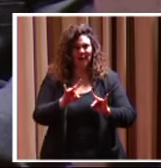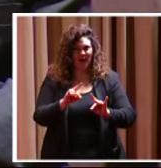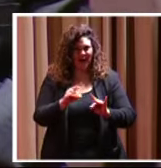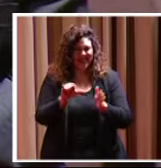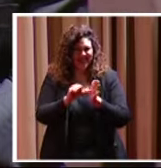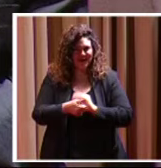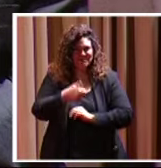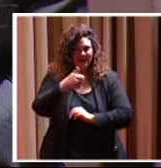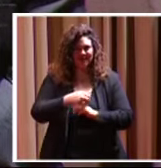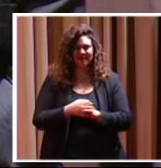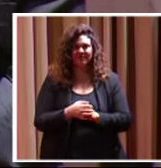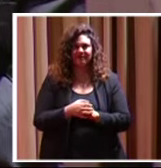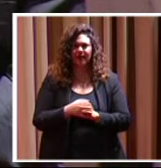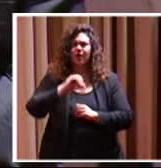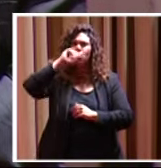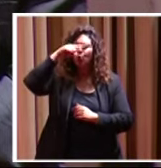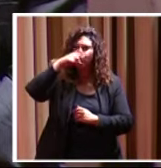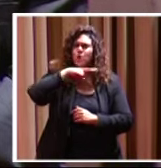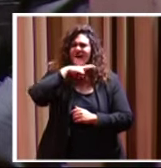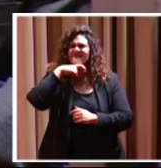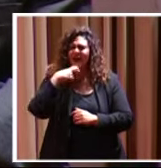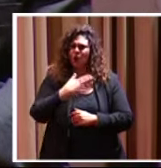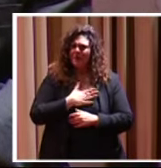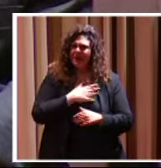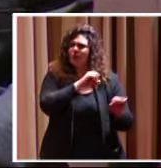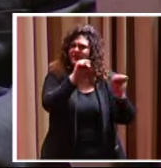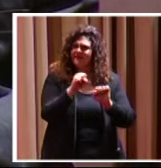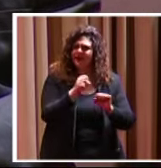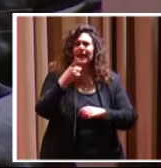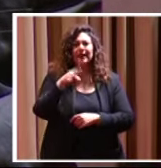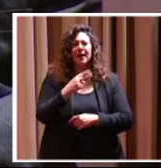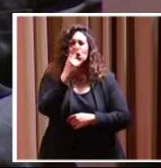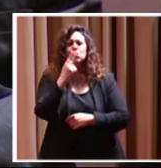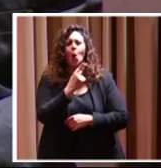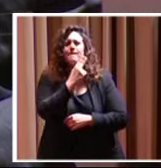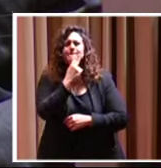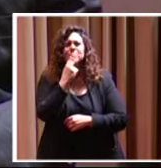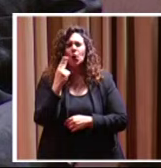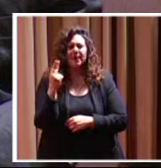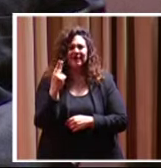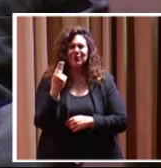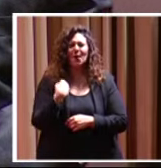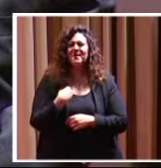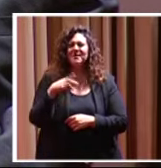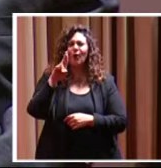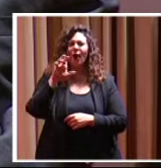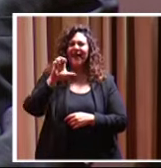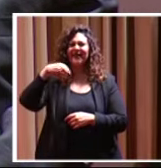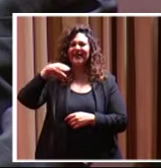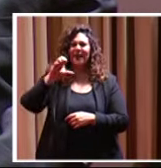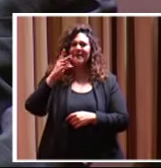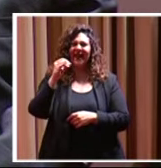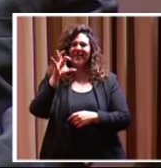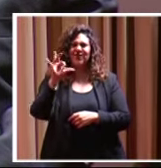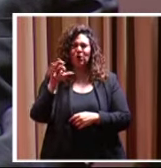Defensa también de la cultura y de los valores de patrimonio y del compromiso cívico el que tiene Remedios Murillo. Remedios,